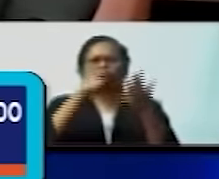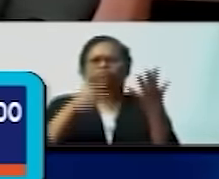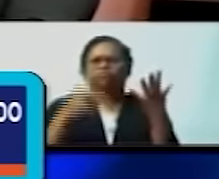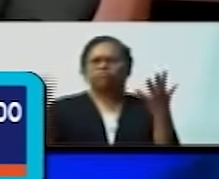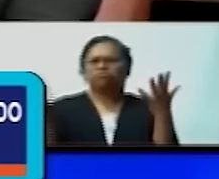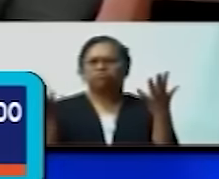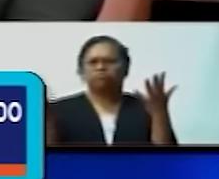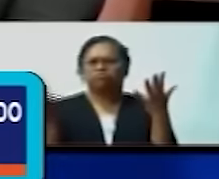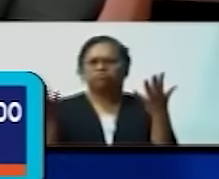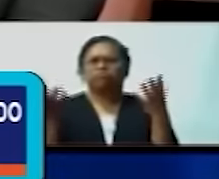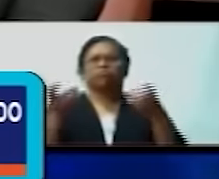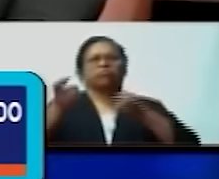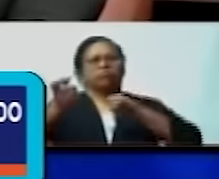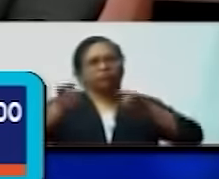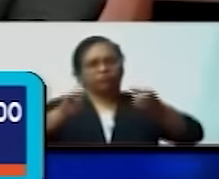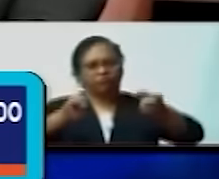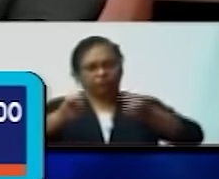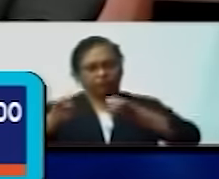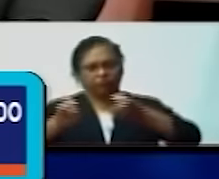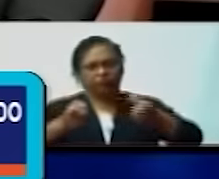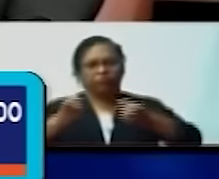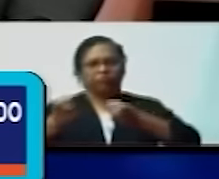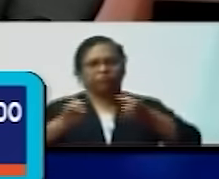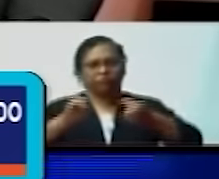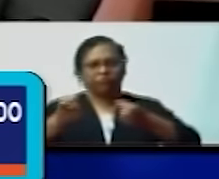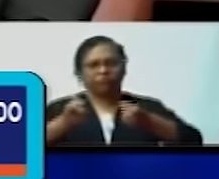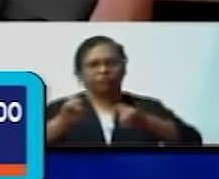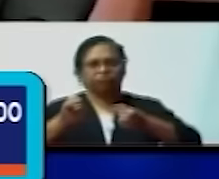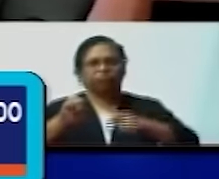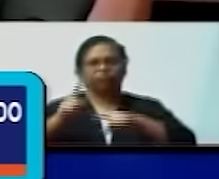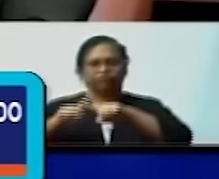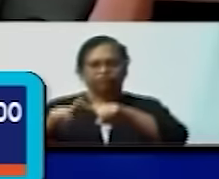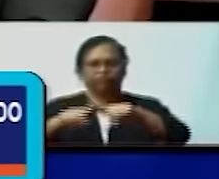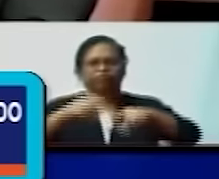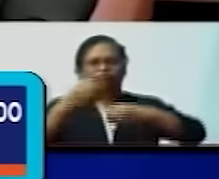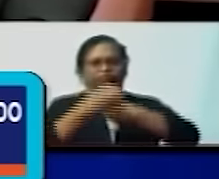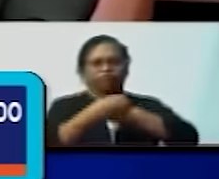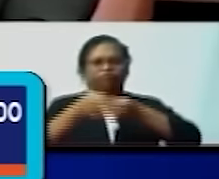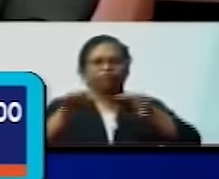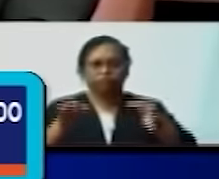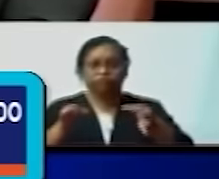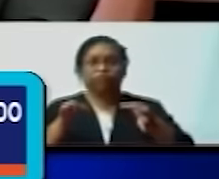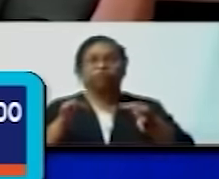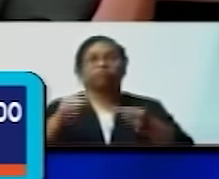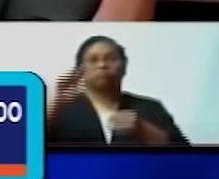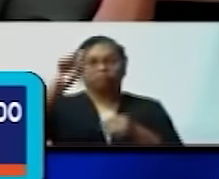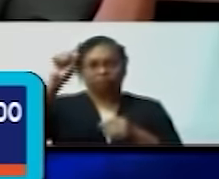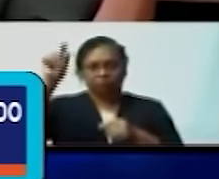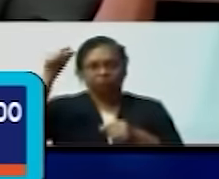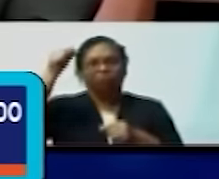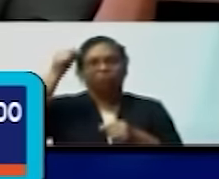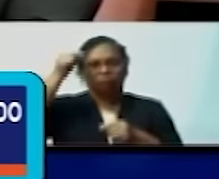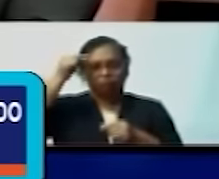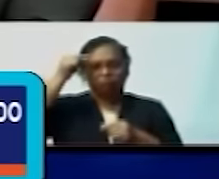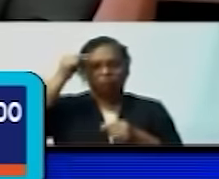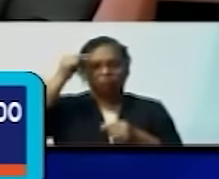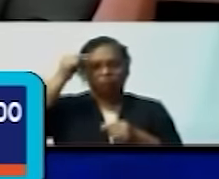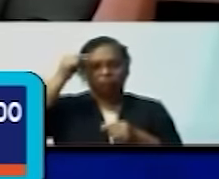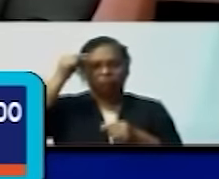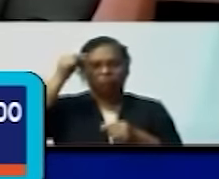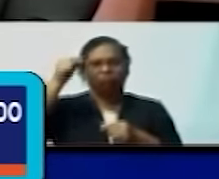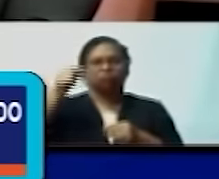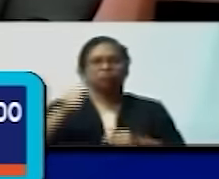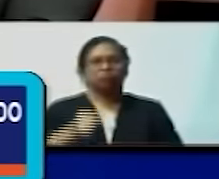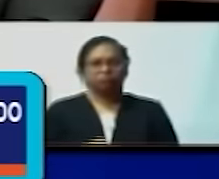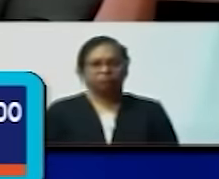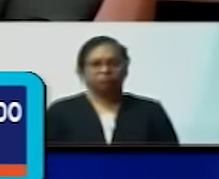Coordinar las agencias del Estado que tienen que ver con temas